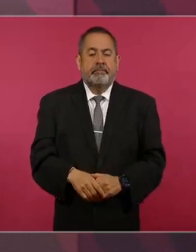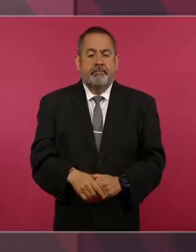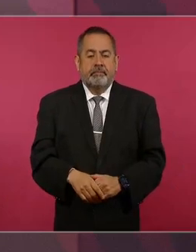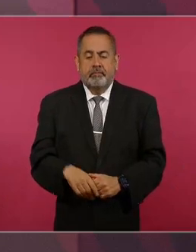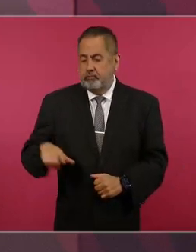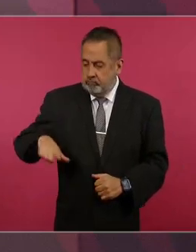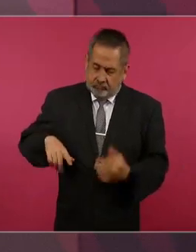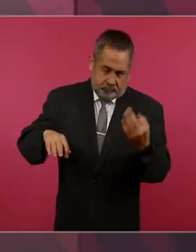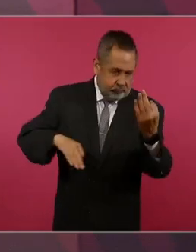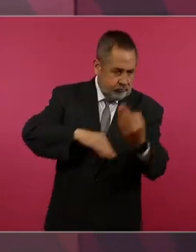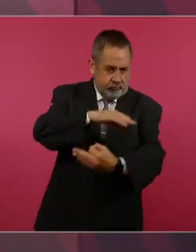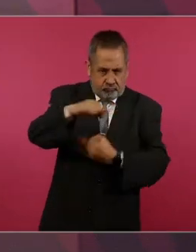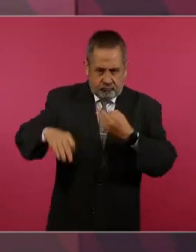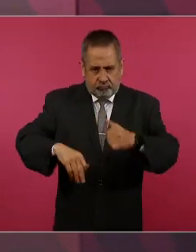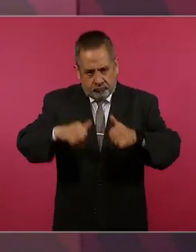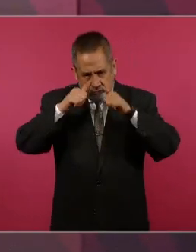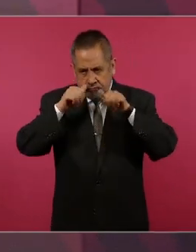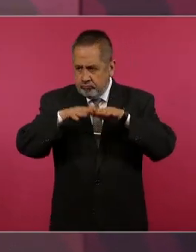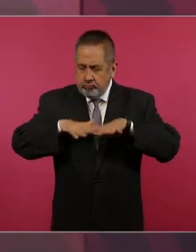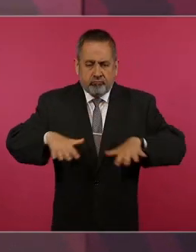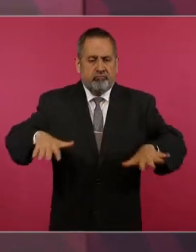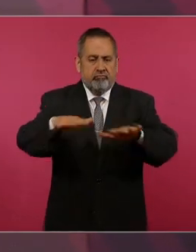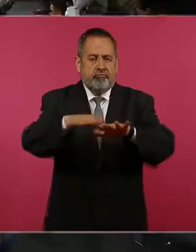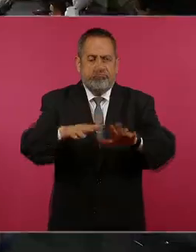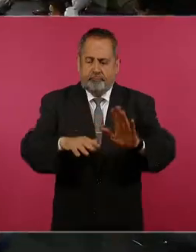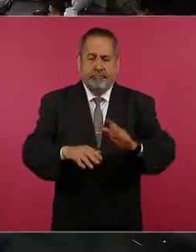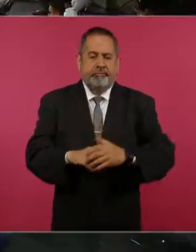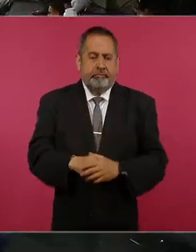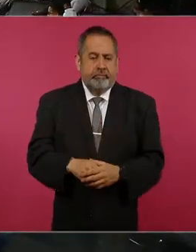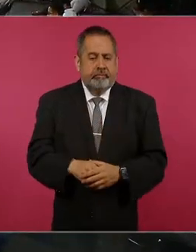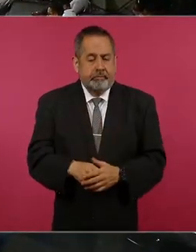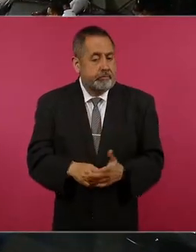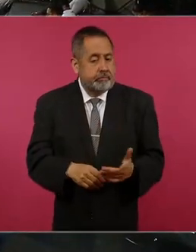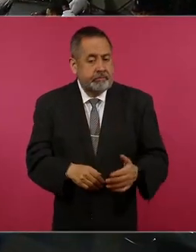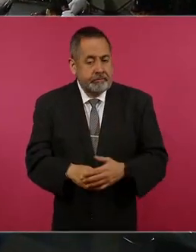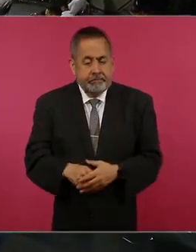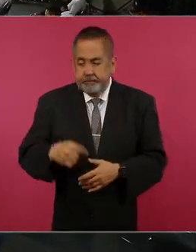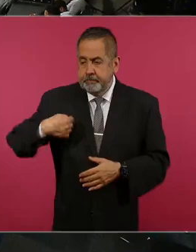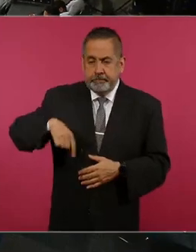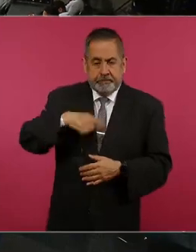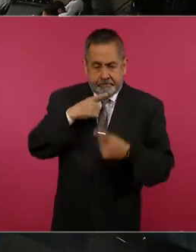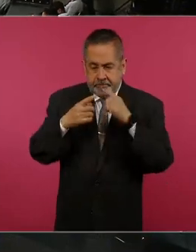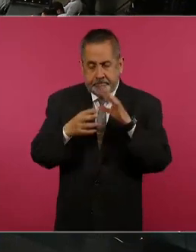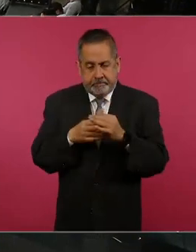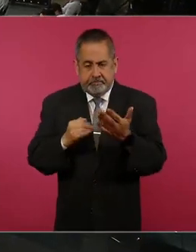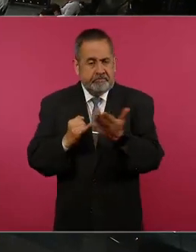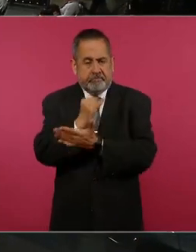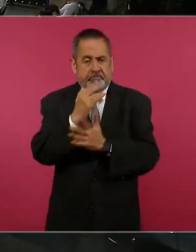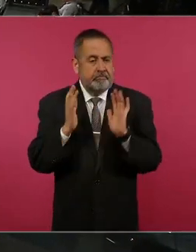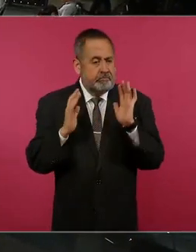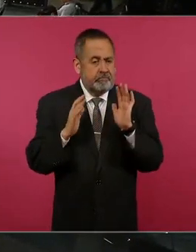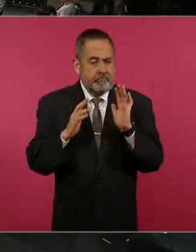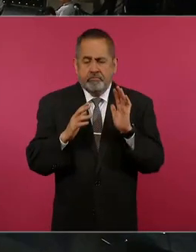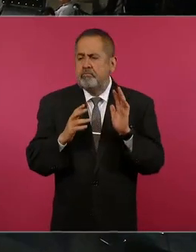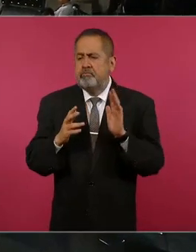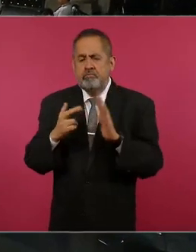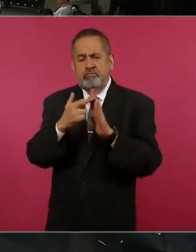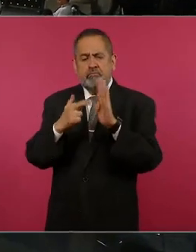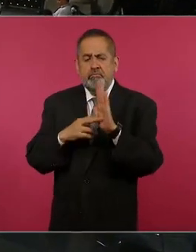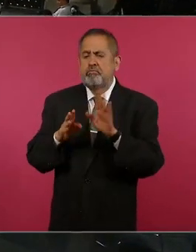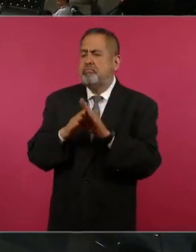el gobierno es de todos. Y definir las reglas de la convivencia,